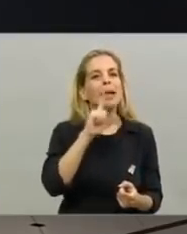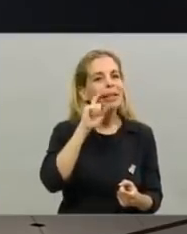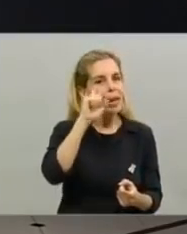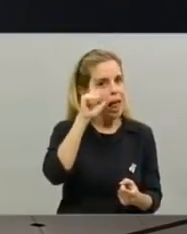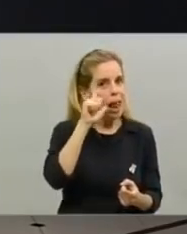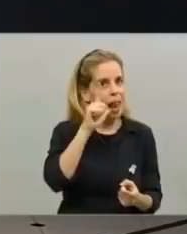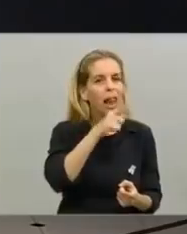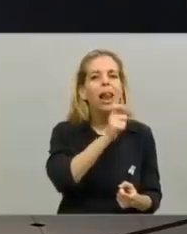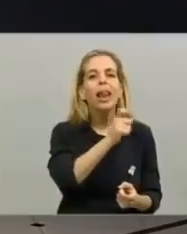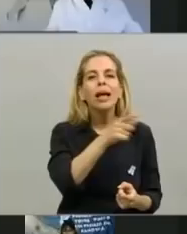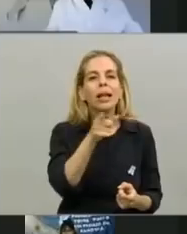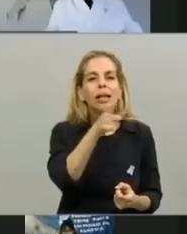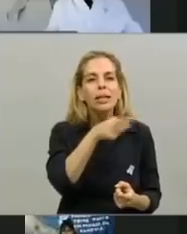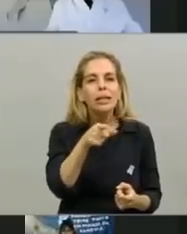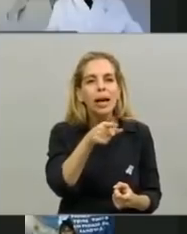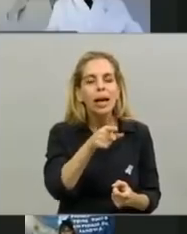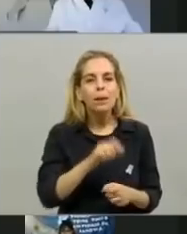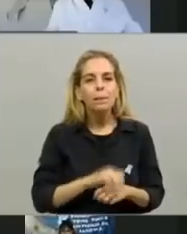Bernardita.